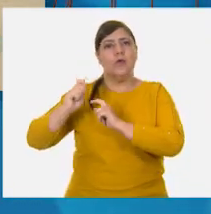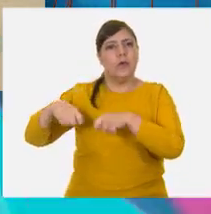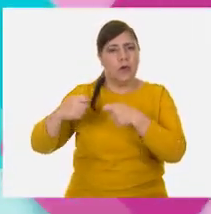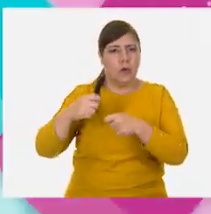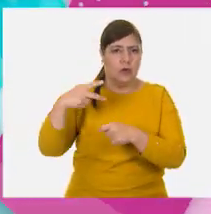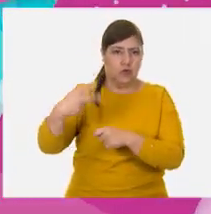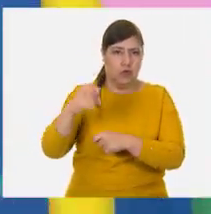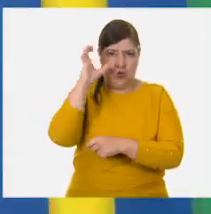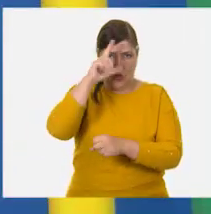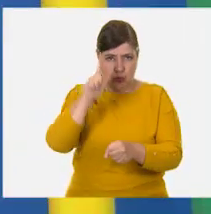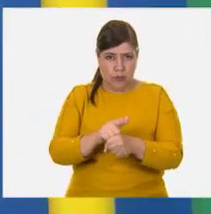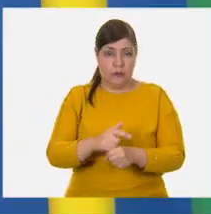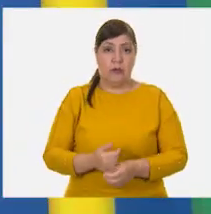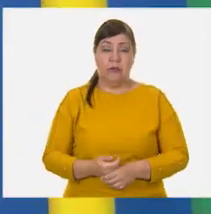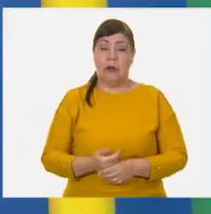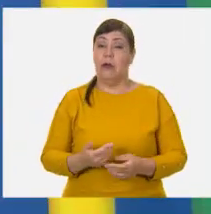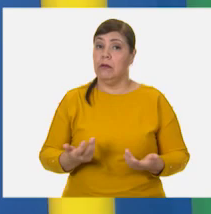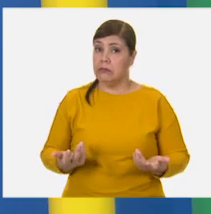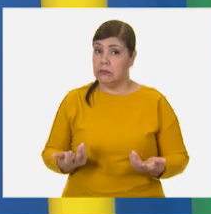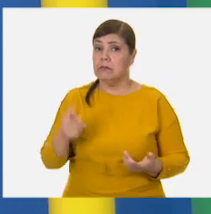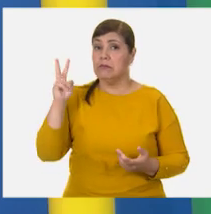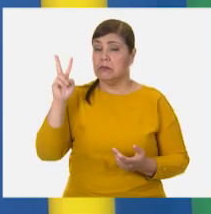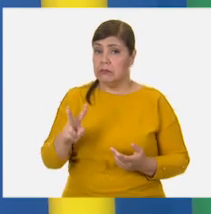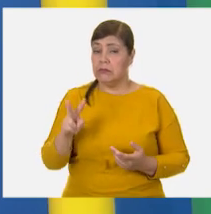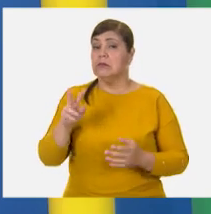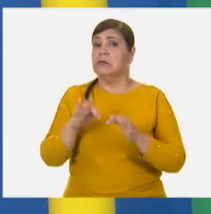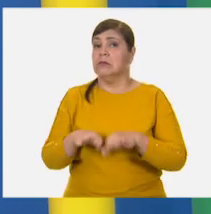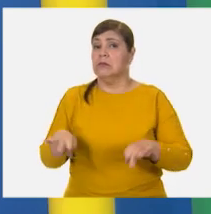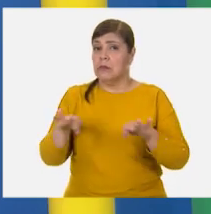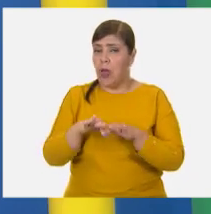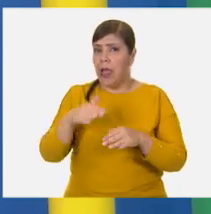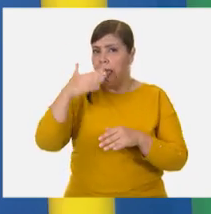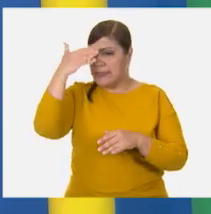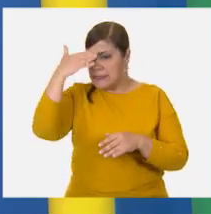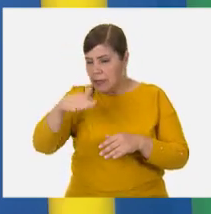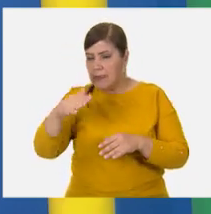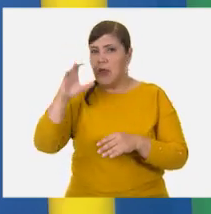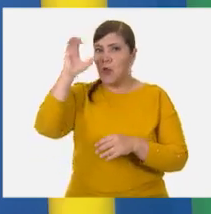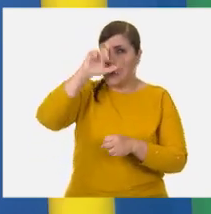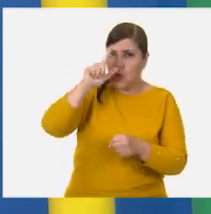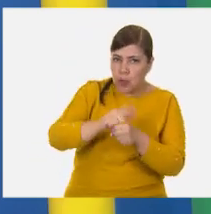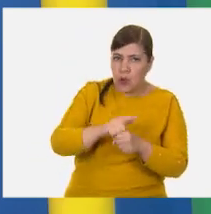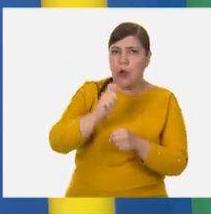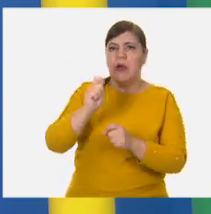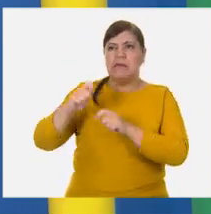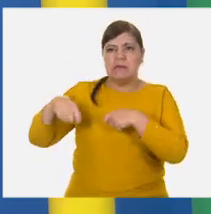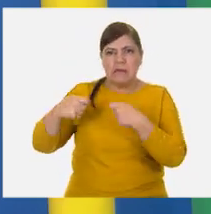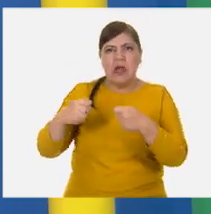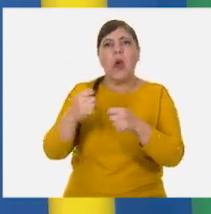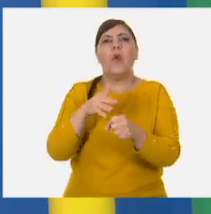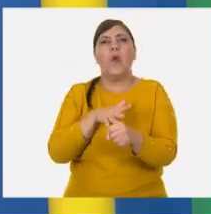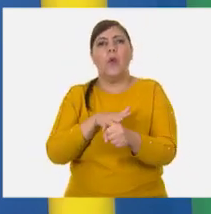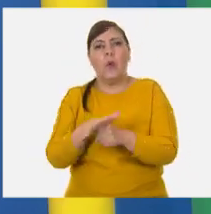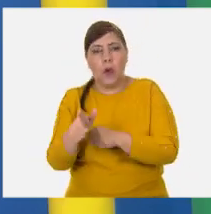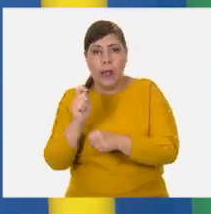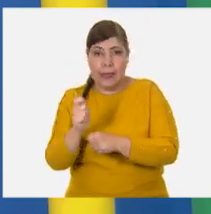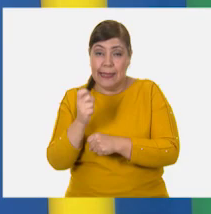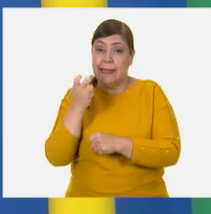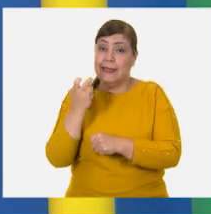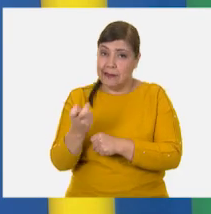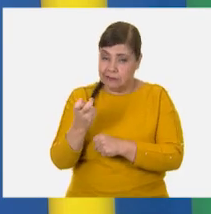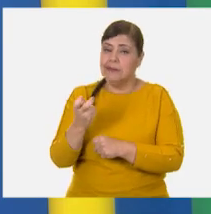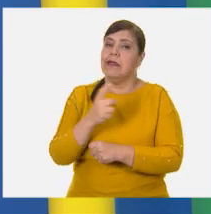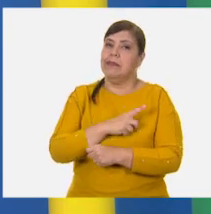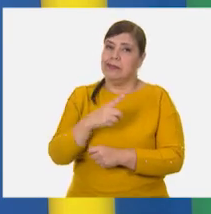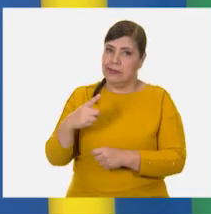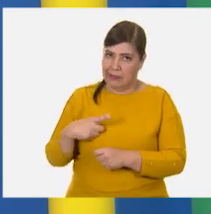de esta cultura. Qué importante es conocer y valorar las distintas tradiciones de nuestro país. Esa es otra de las razones